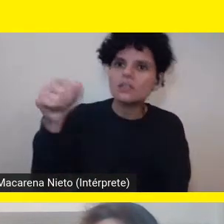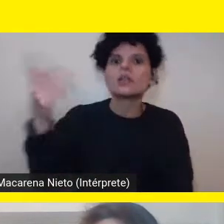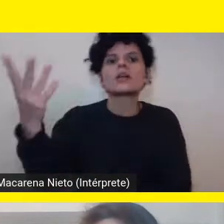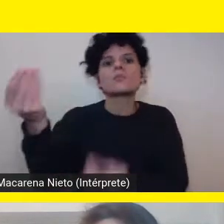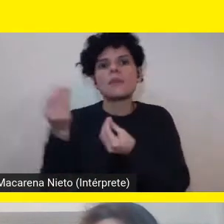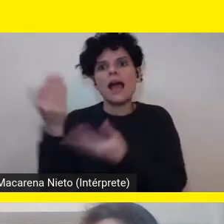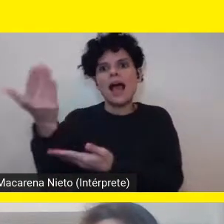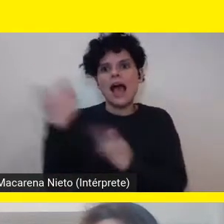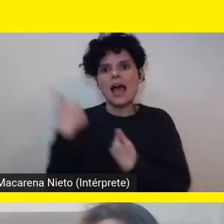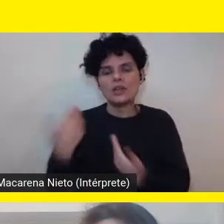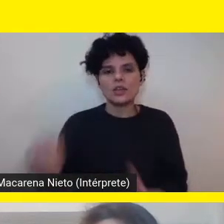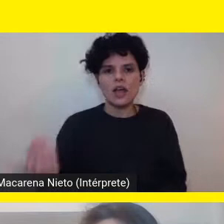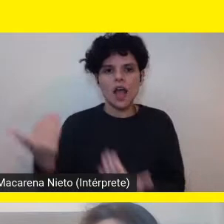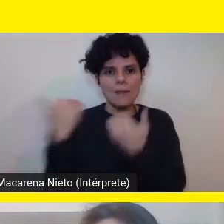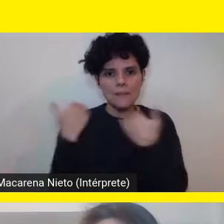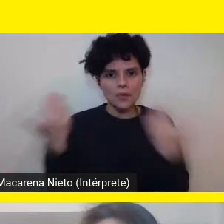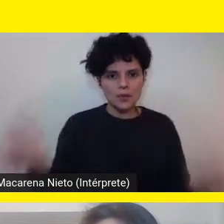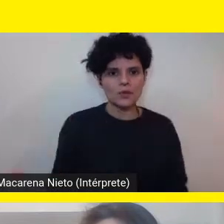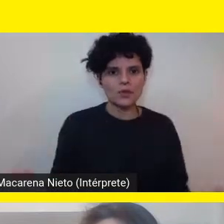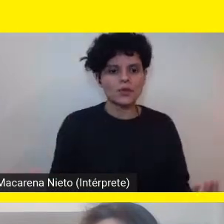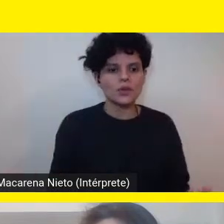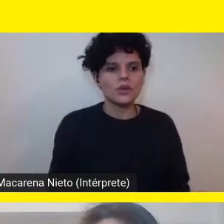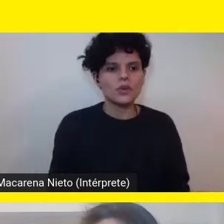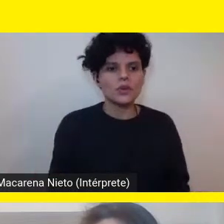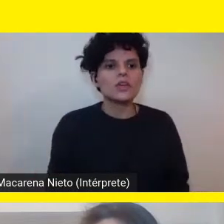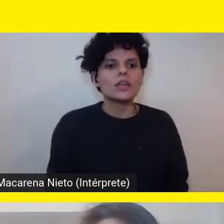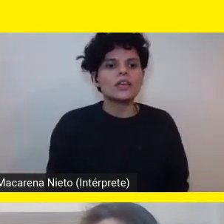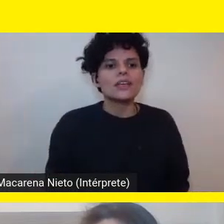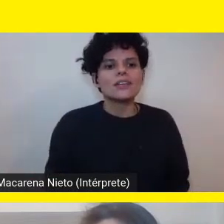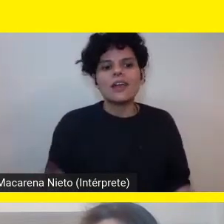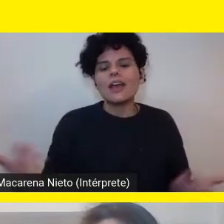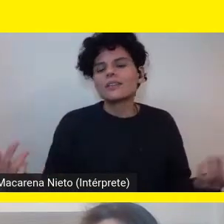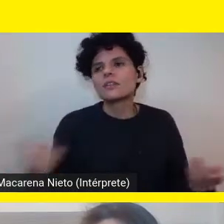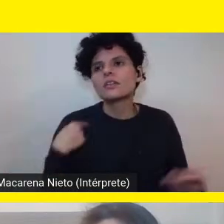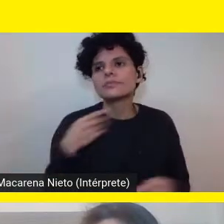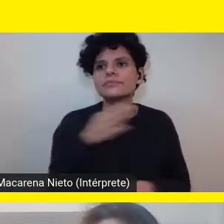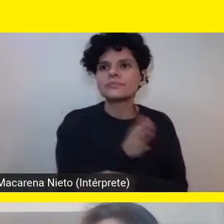Y bueno, pues es el largo periplo que,